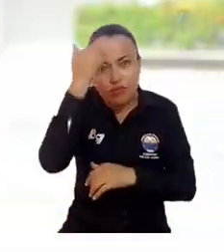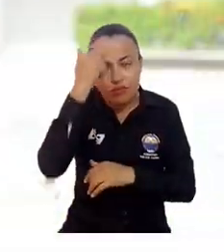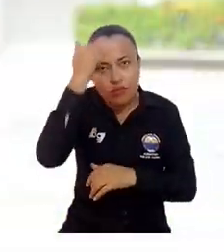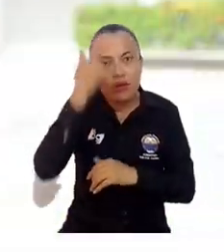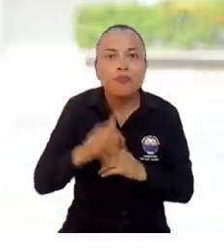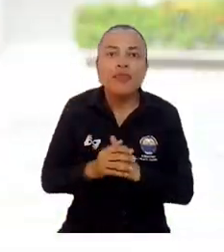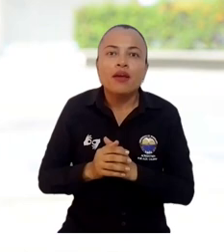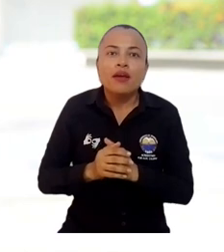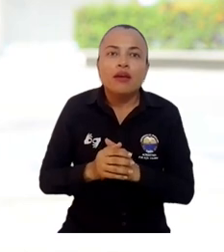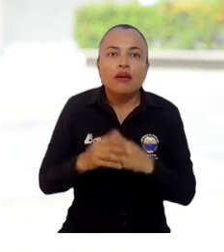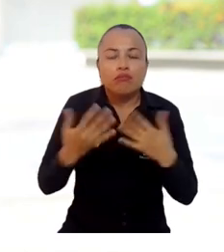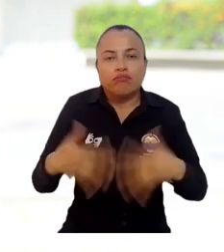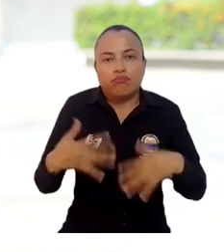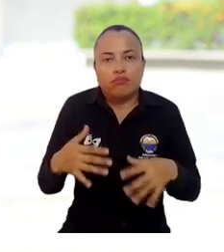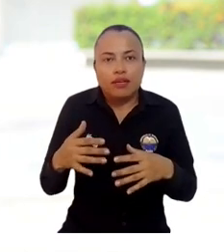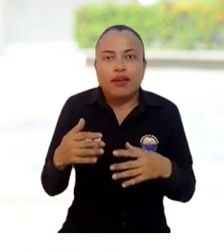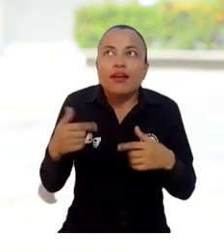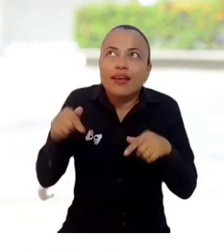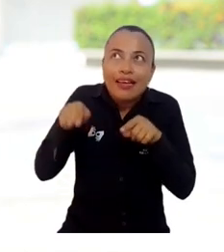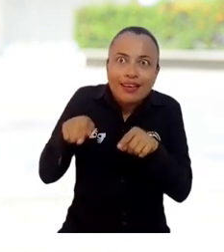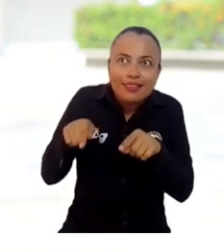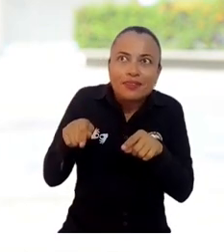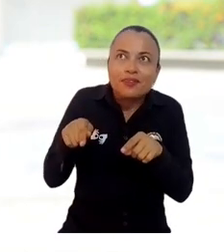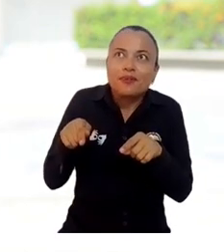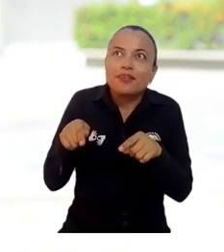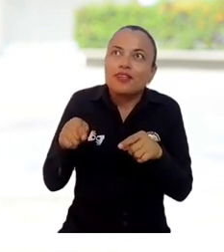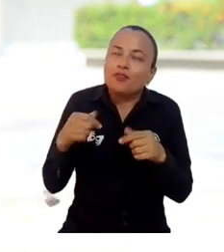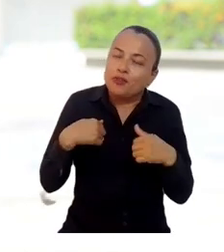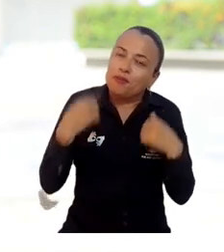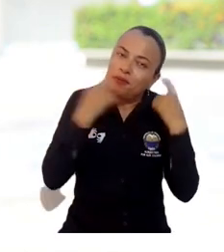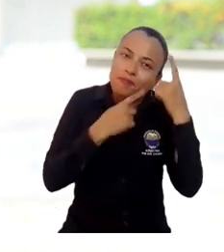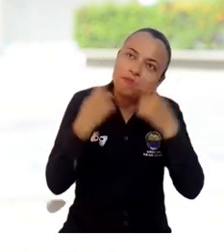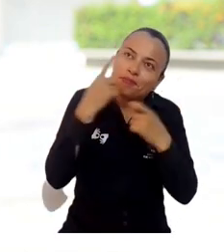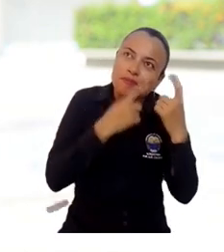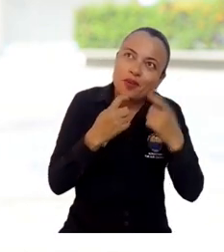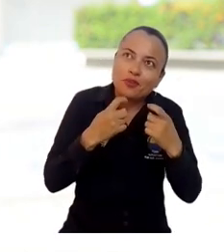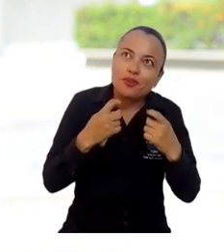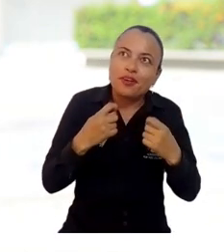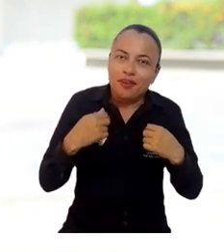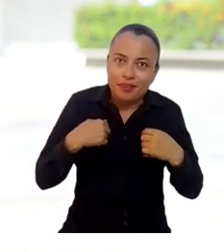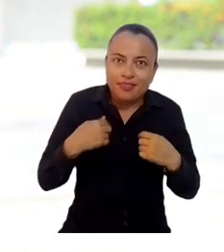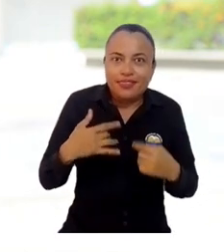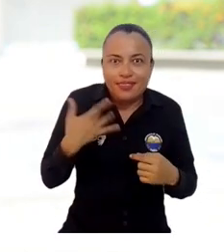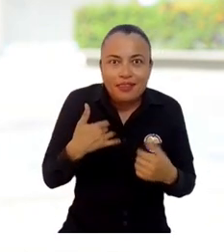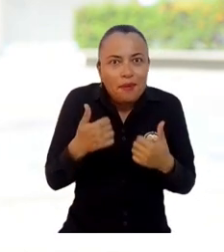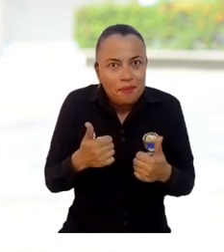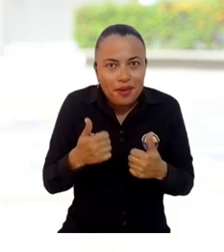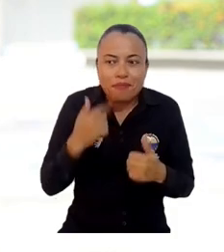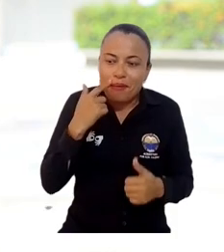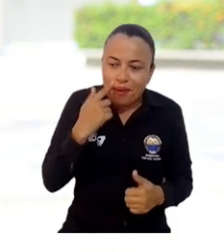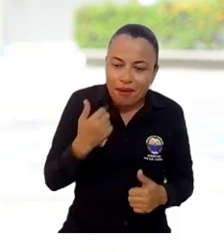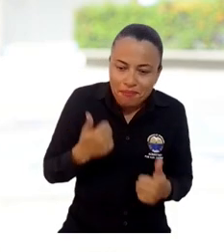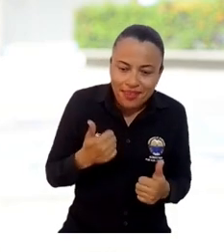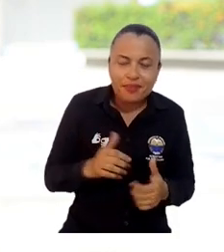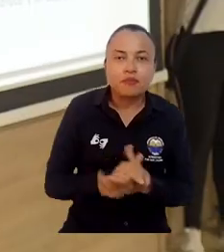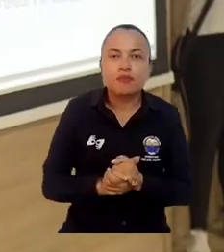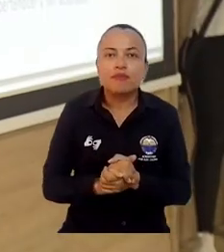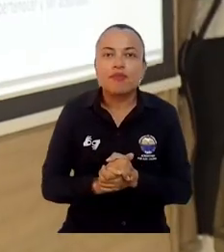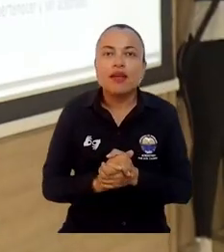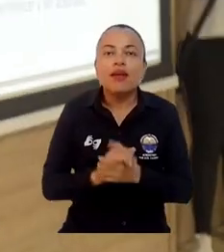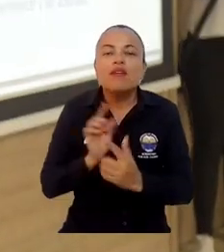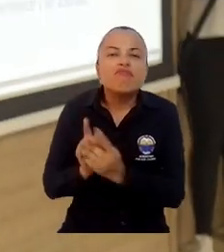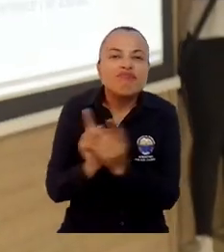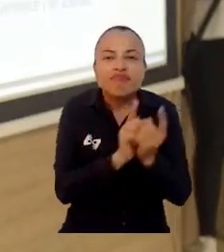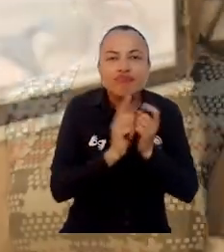Soy docente y entonces es una de las cuestiones que de pronto le favorecen mucho a uno como padre. En